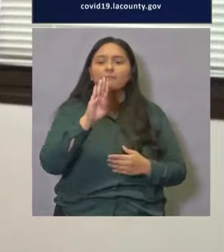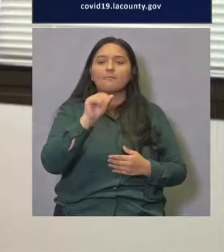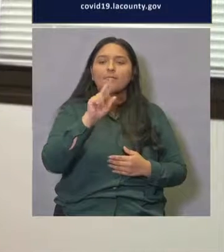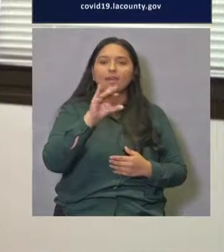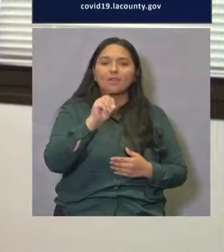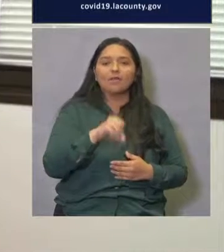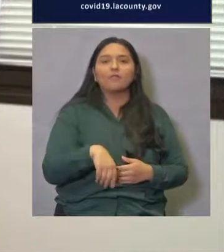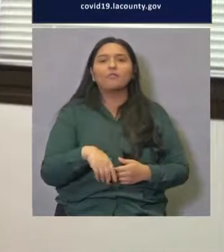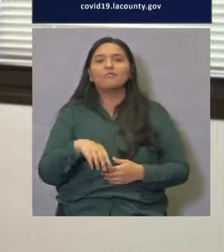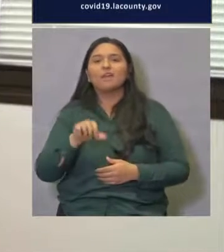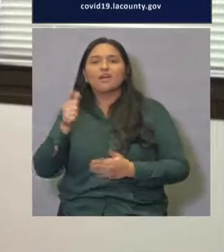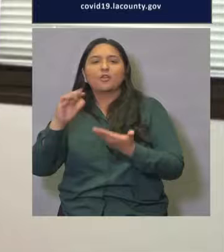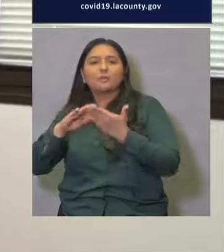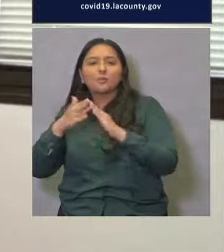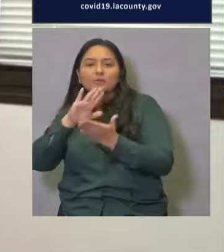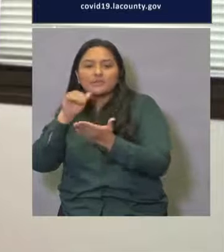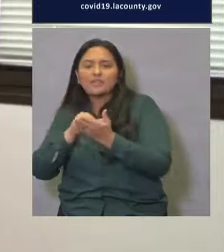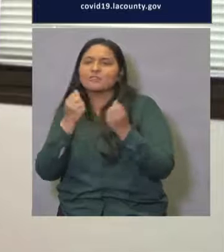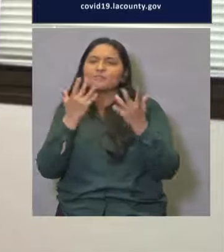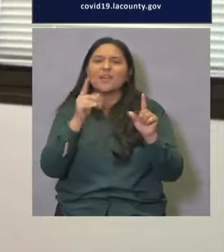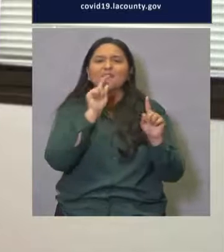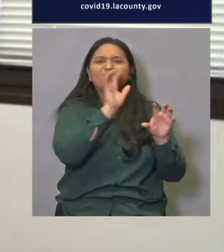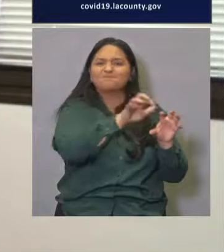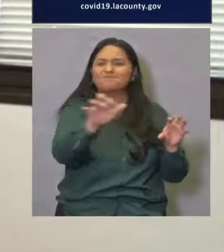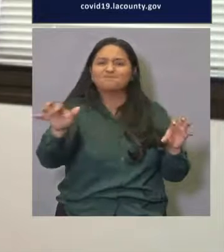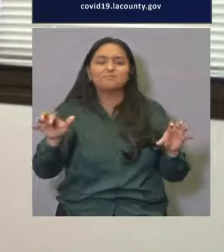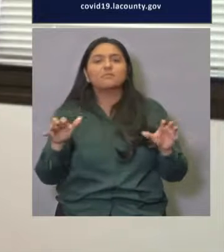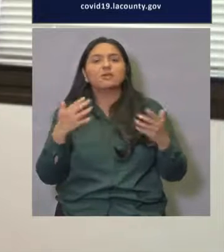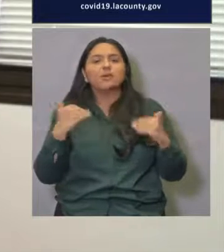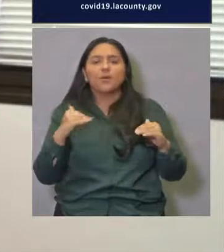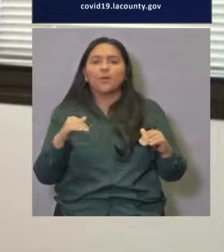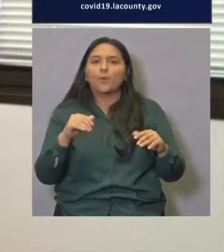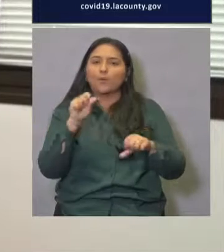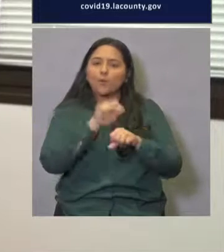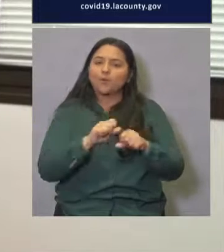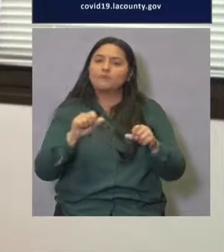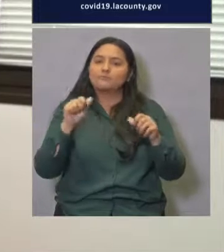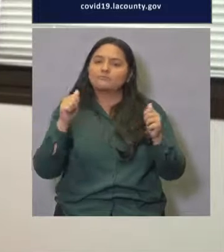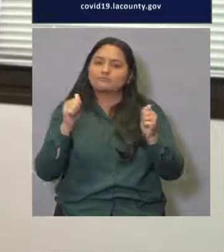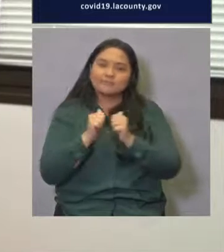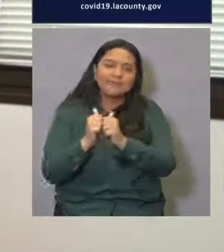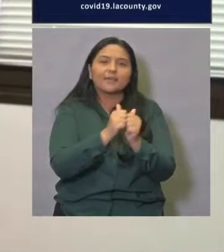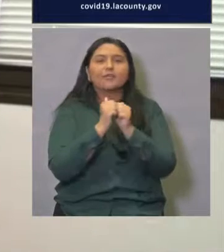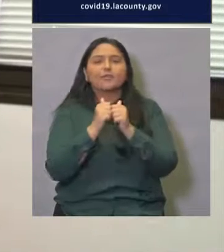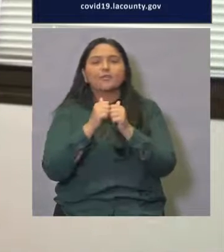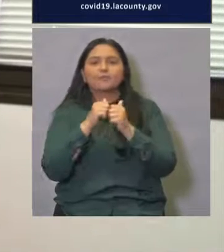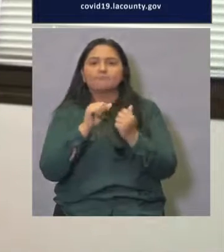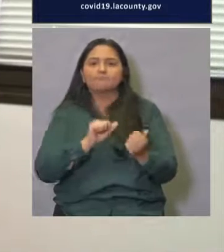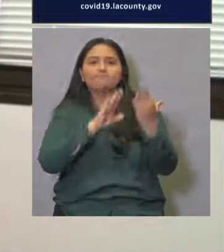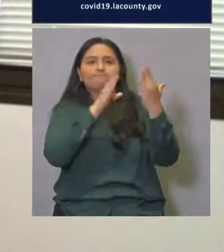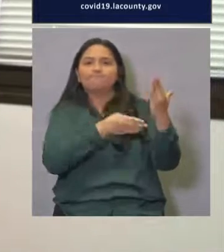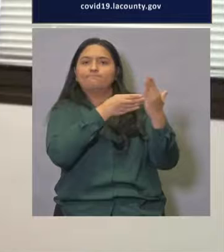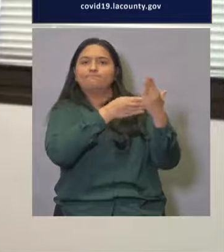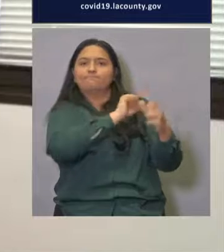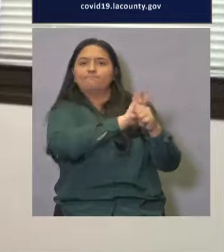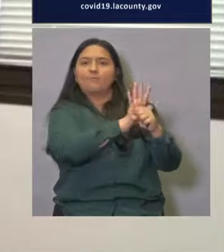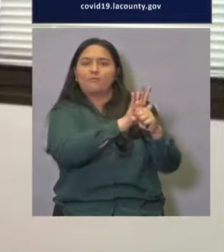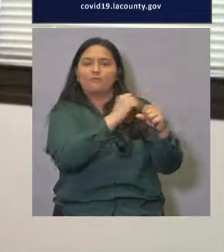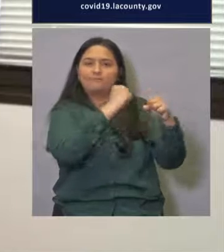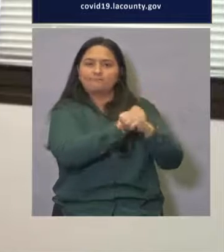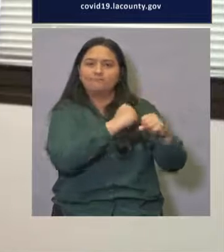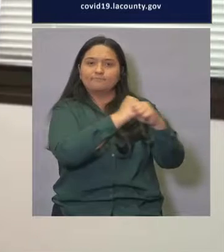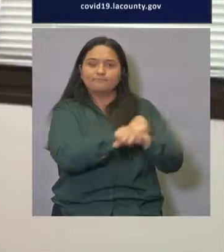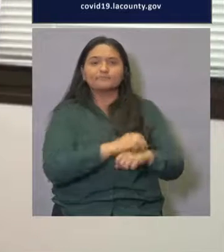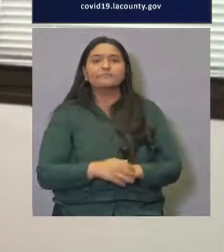Center y muchos más han hecho todo lo posible para combatir esta pandemia. En vez de pedir un descanso después de un